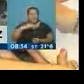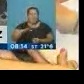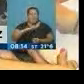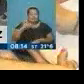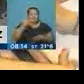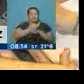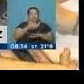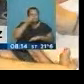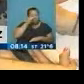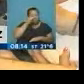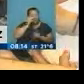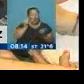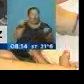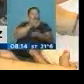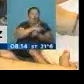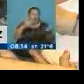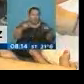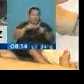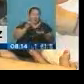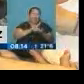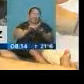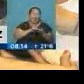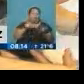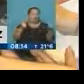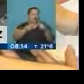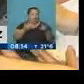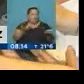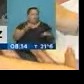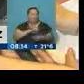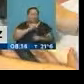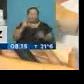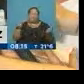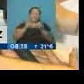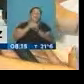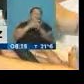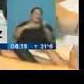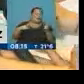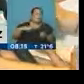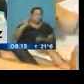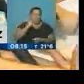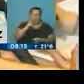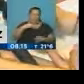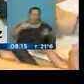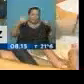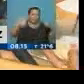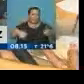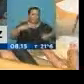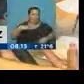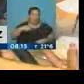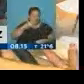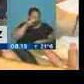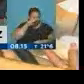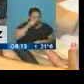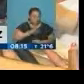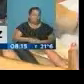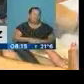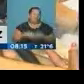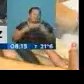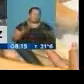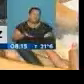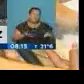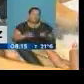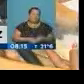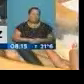con la presencia de la contraparte o del abogado de la contraparte. No se puede reunir unilateralmente en estas condiciones. Con lo